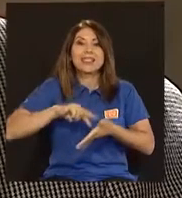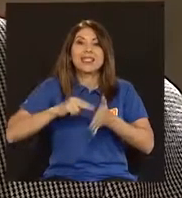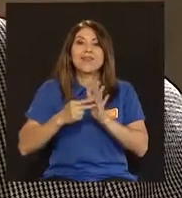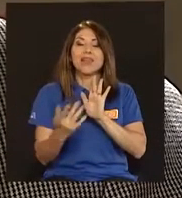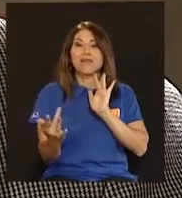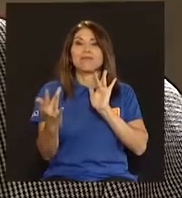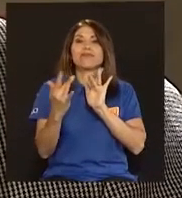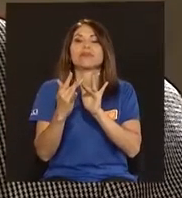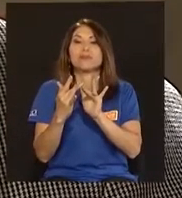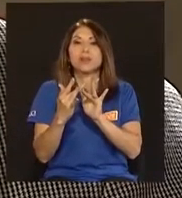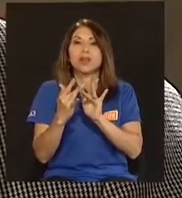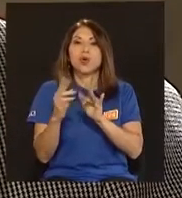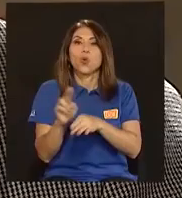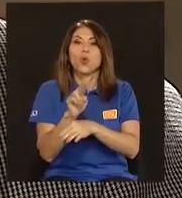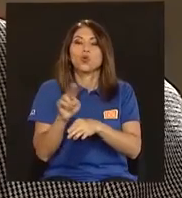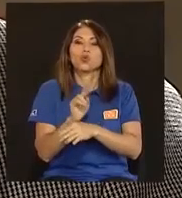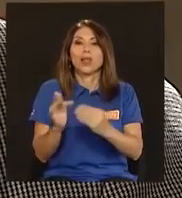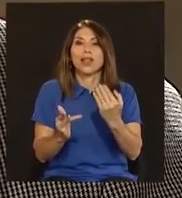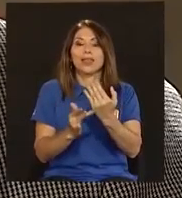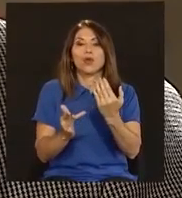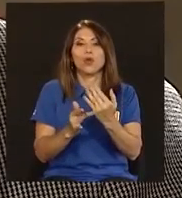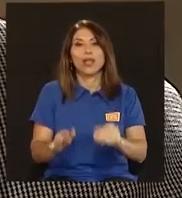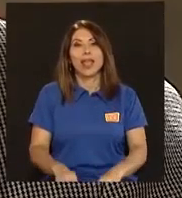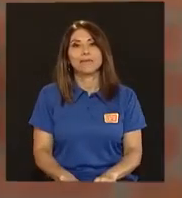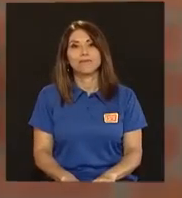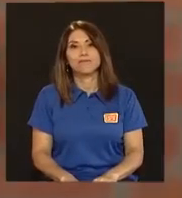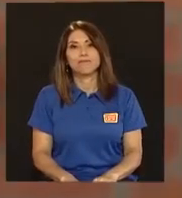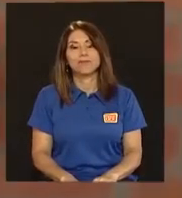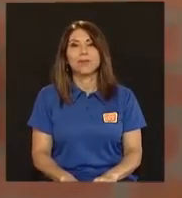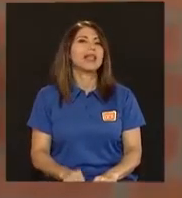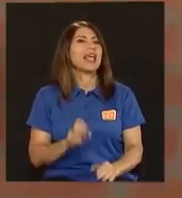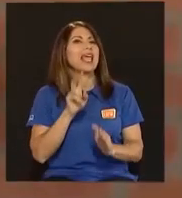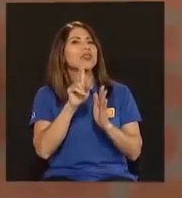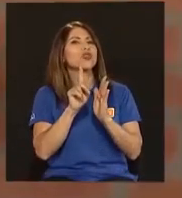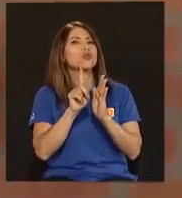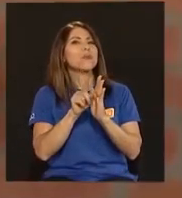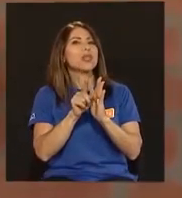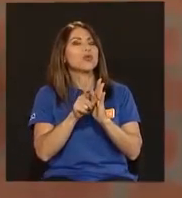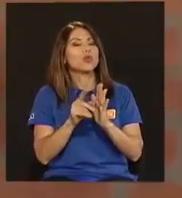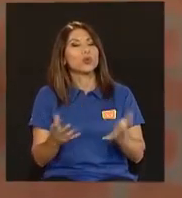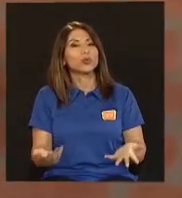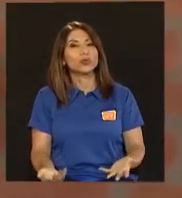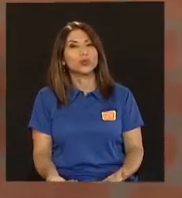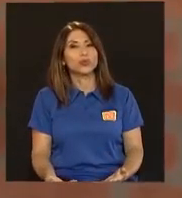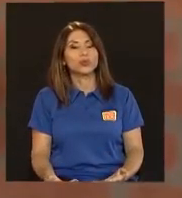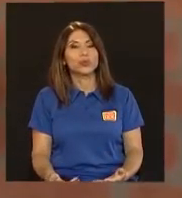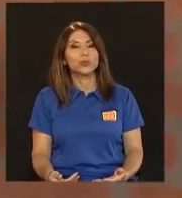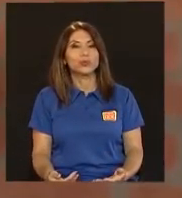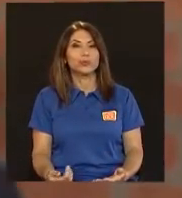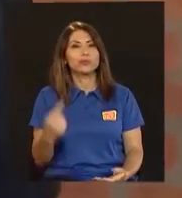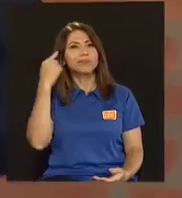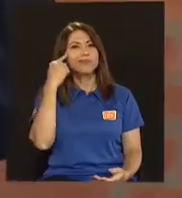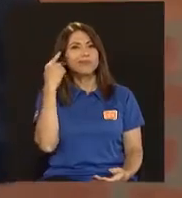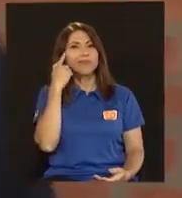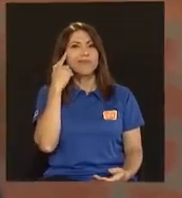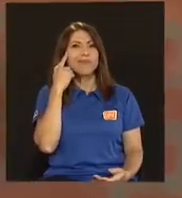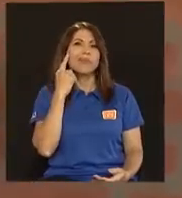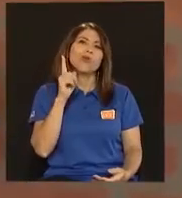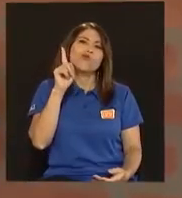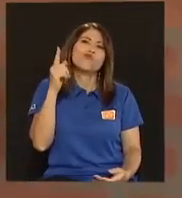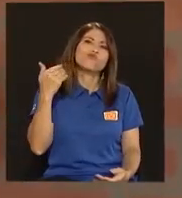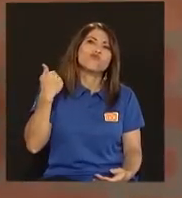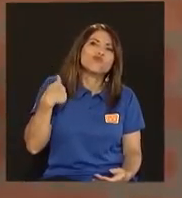tecnología. ¿Qué tal en dos minutos, don Danilo, el chico o la chica que, comillas, en el